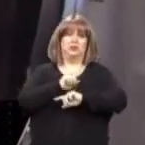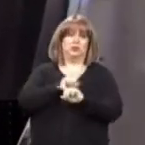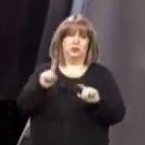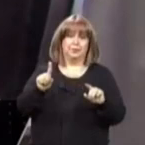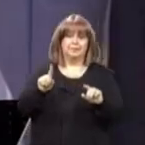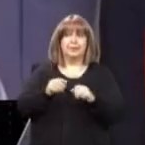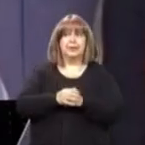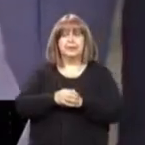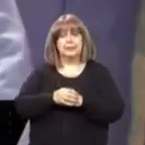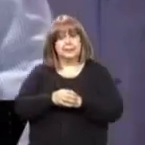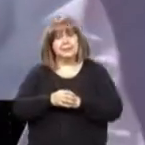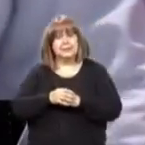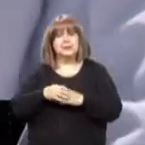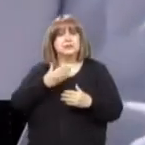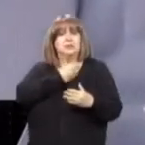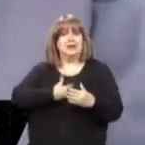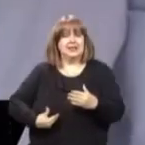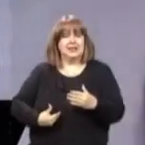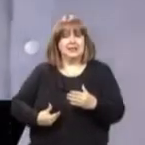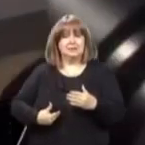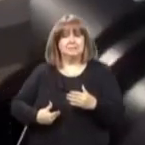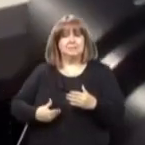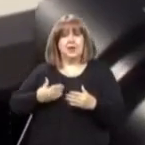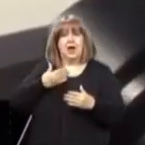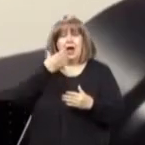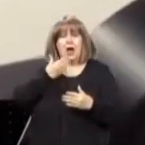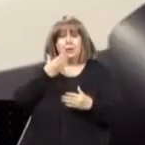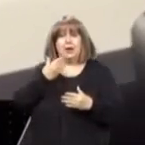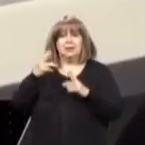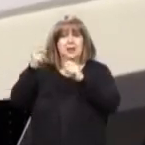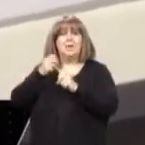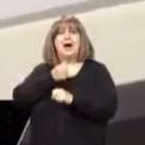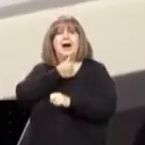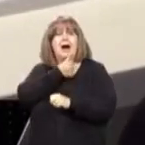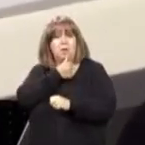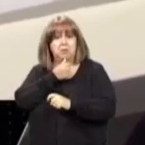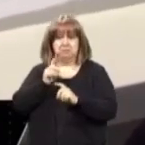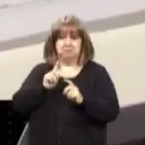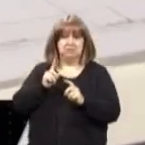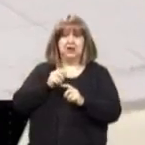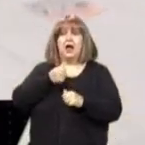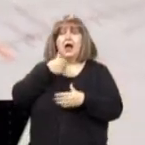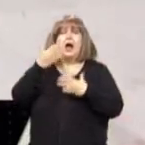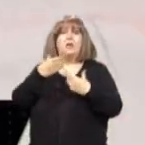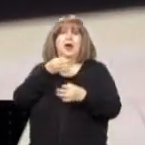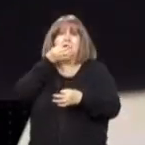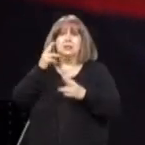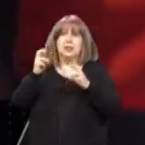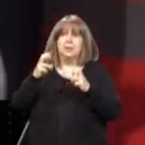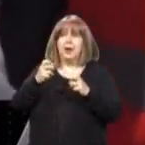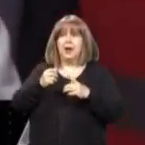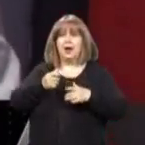Bueno, en realidad, Alberto Fernández no fue hoy a hablar de tema aguas, ni tampoco de la mega obra, tampoco